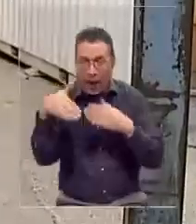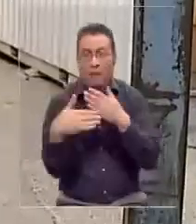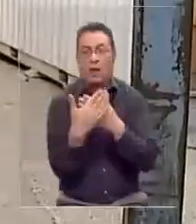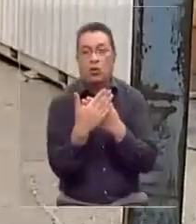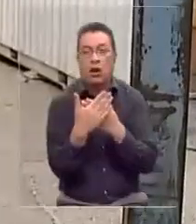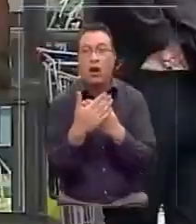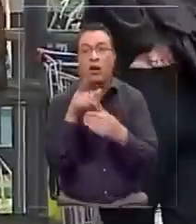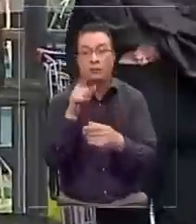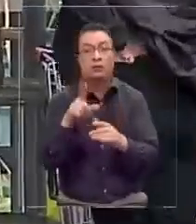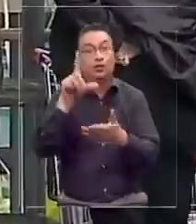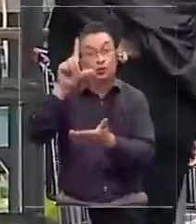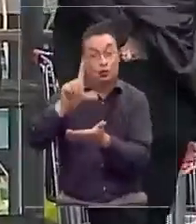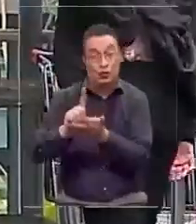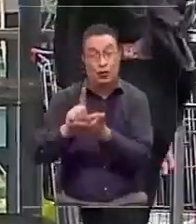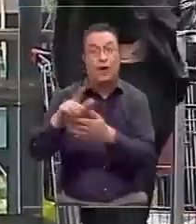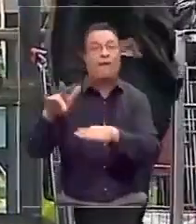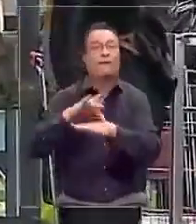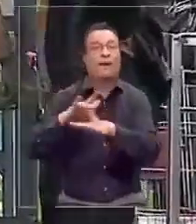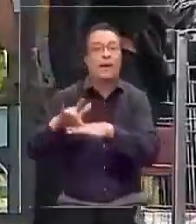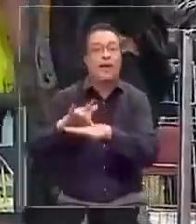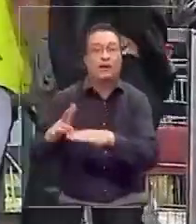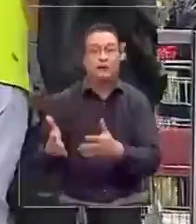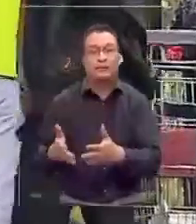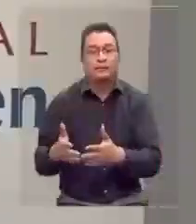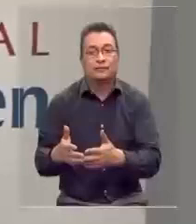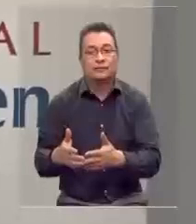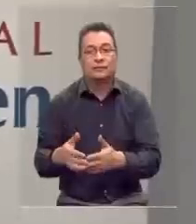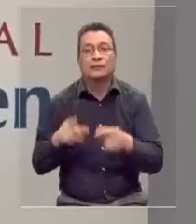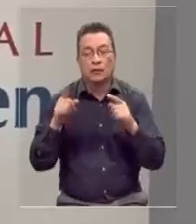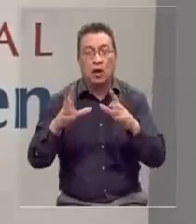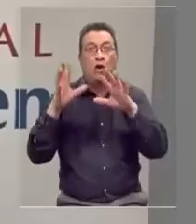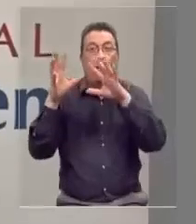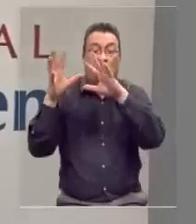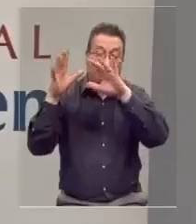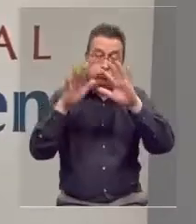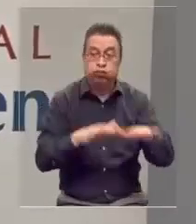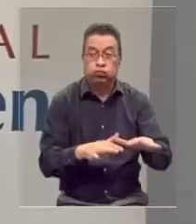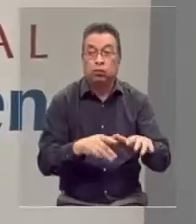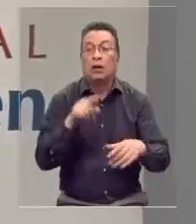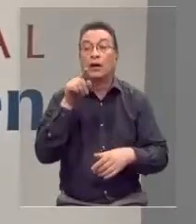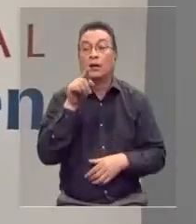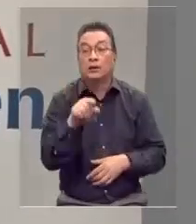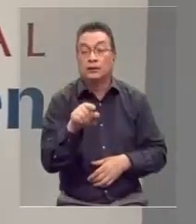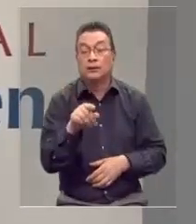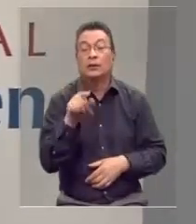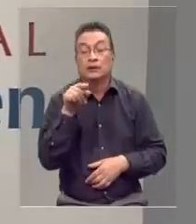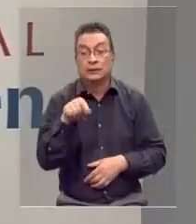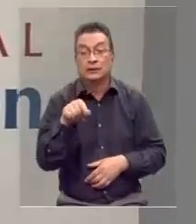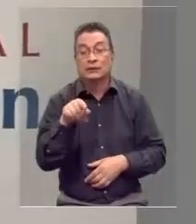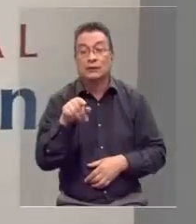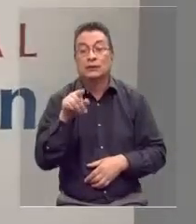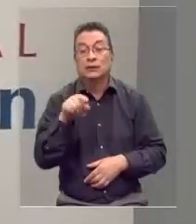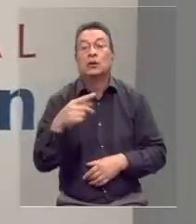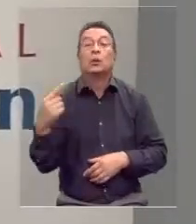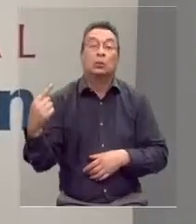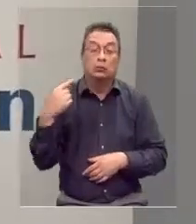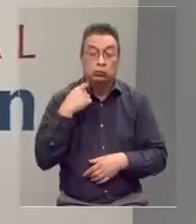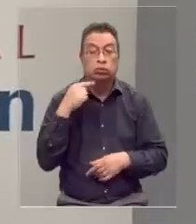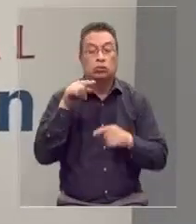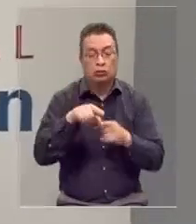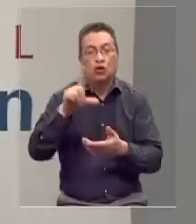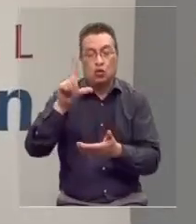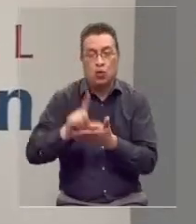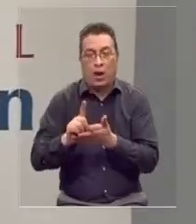madrugada, cuando el recinto estaba vacío. Se produjo un desprendimiento del cielo de esta área, lo que inhabilitó totalmente la